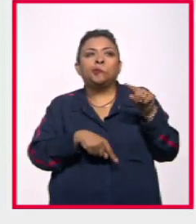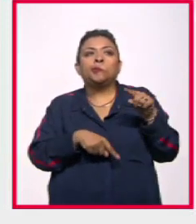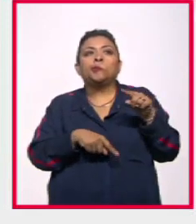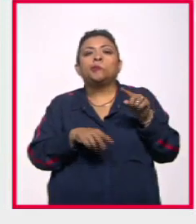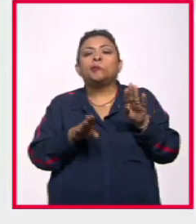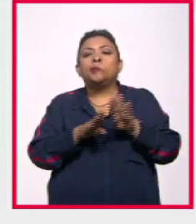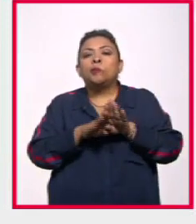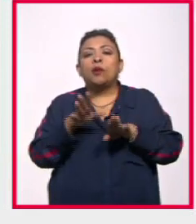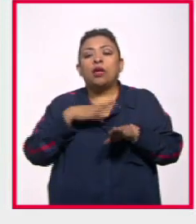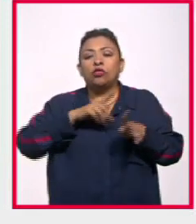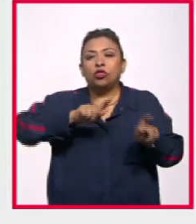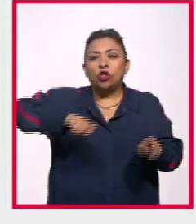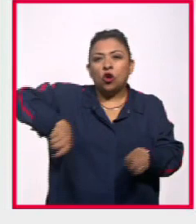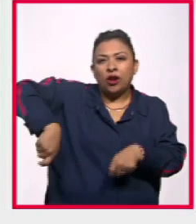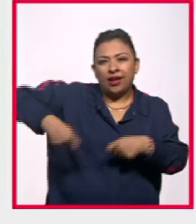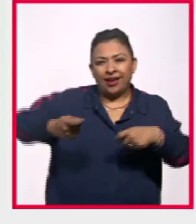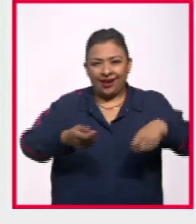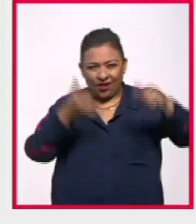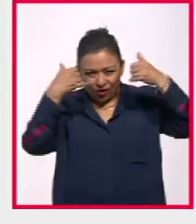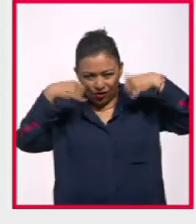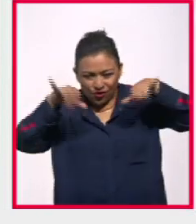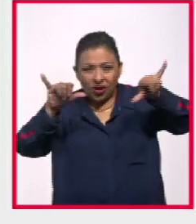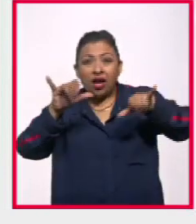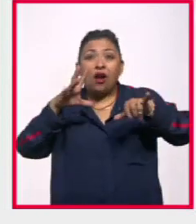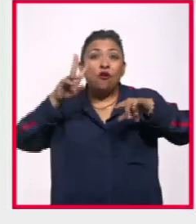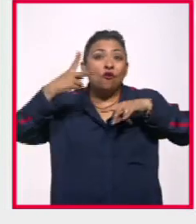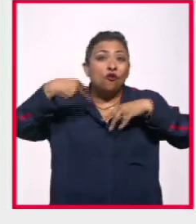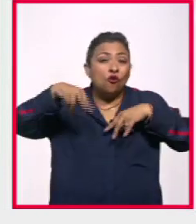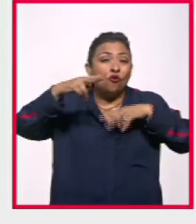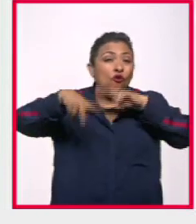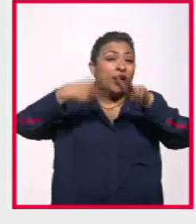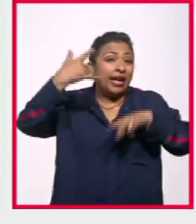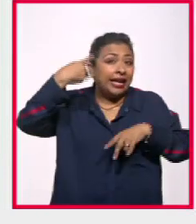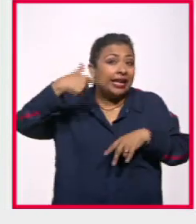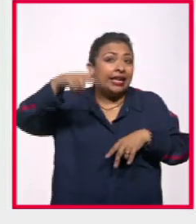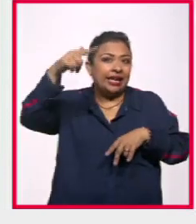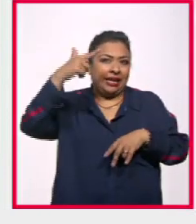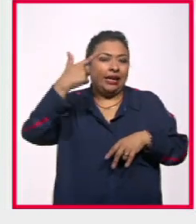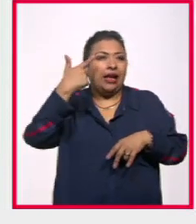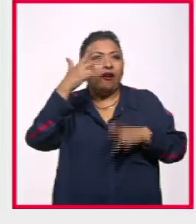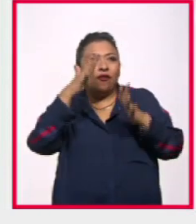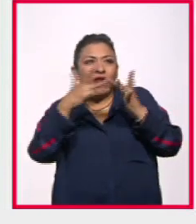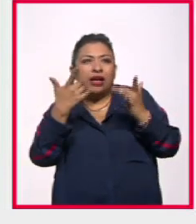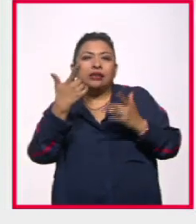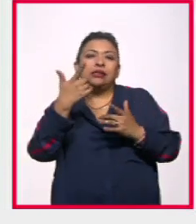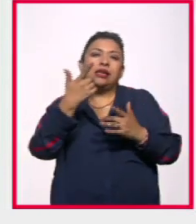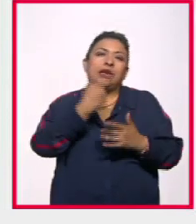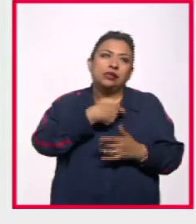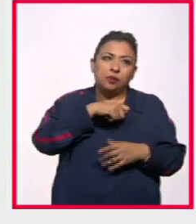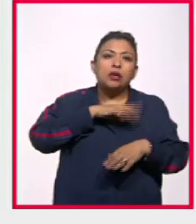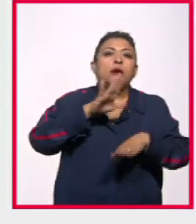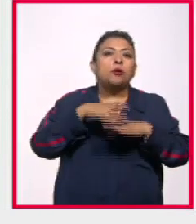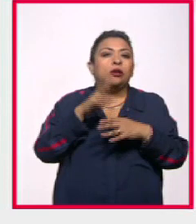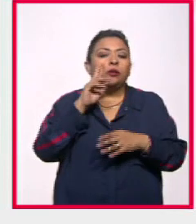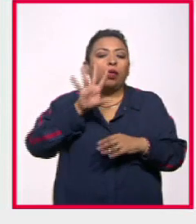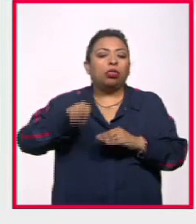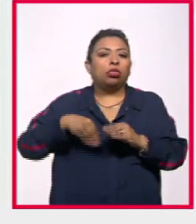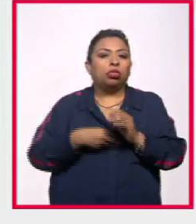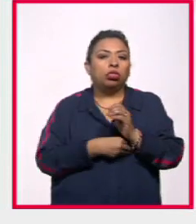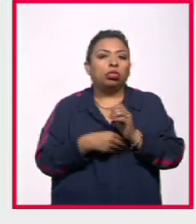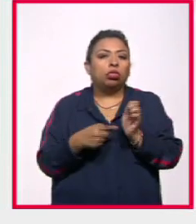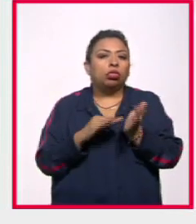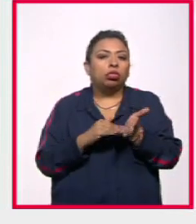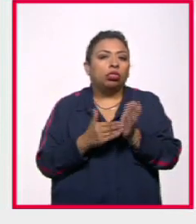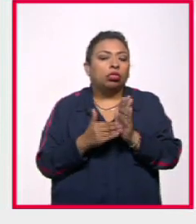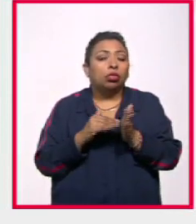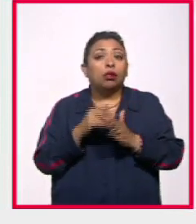la capa de un torero que estaba de gira entre España y Francia, y así es como pudimos ver, o mejor dicho, por eso es que pudimos ver la película.